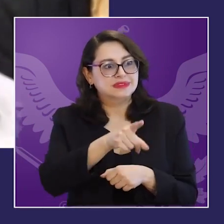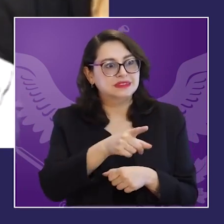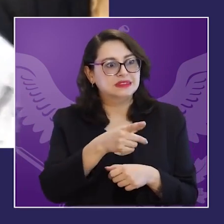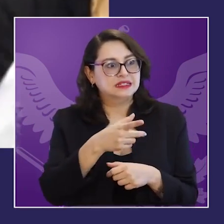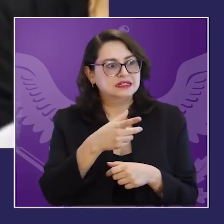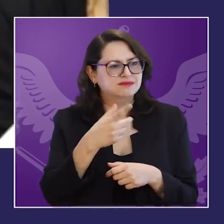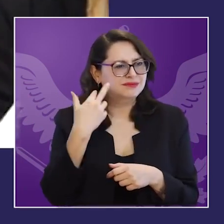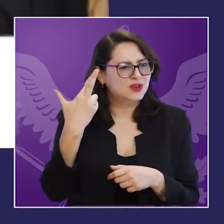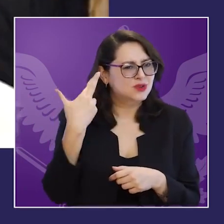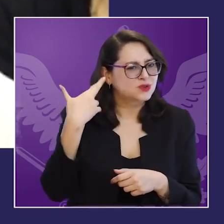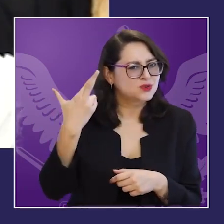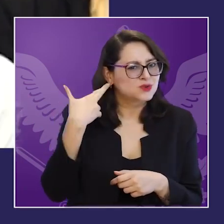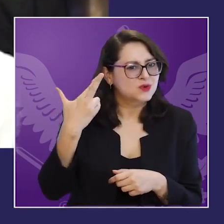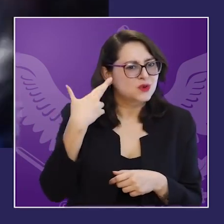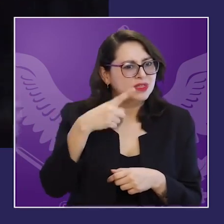o cualquier otro